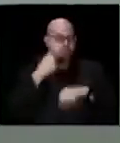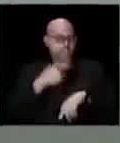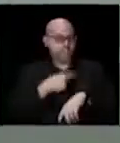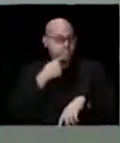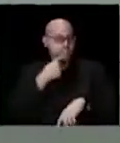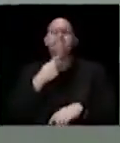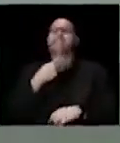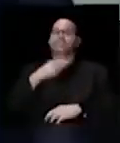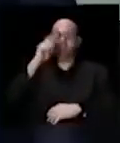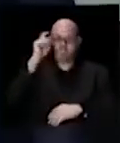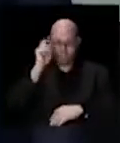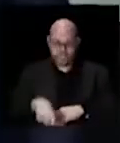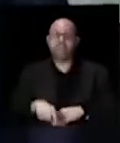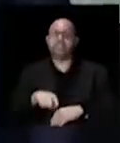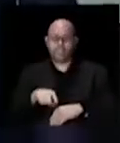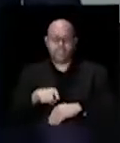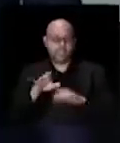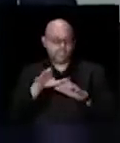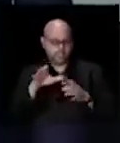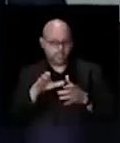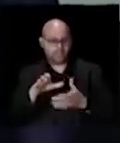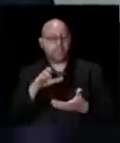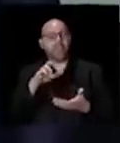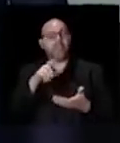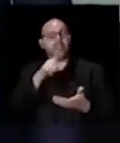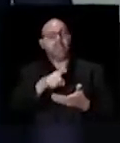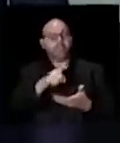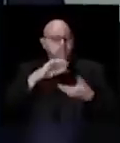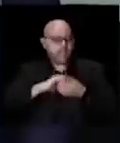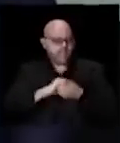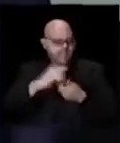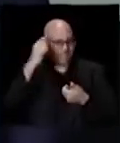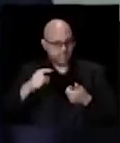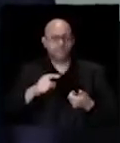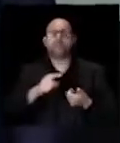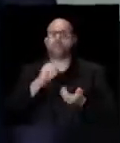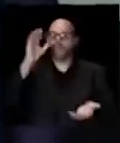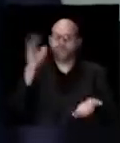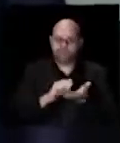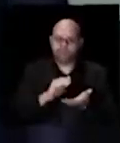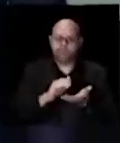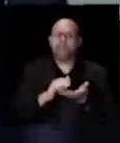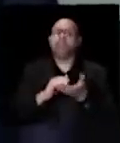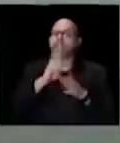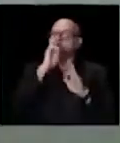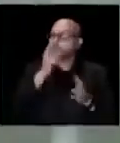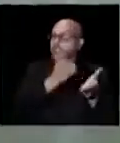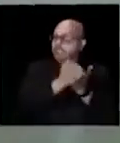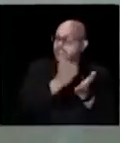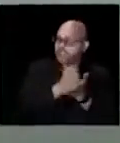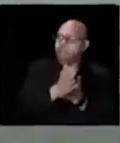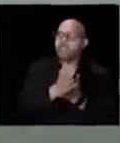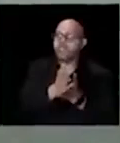son el corazón de este país. Yo traje un montón de fondos federales y esos fondos eran federales y estaban asegurados por el Congreso